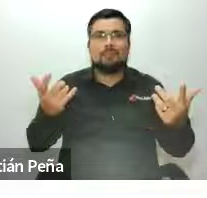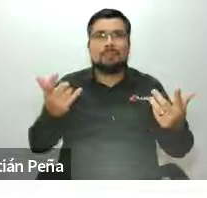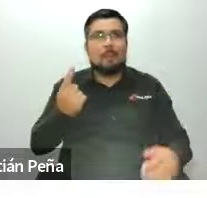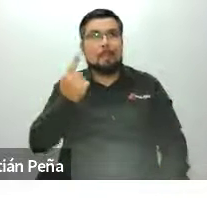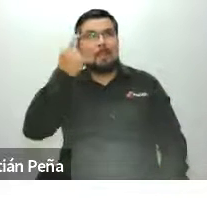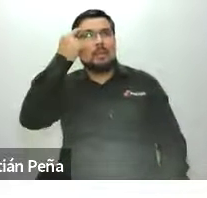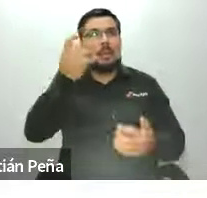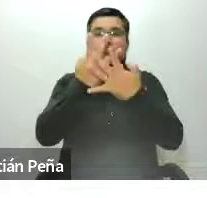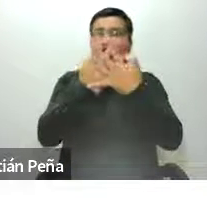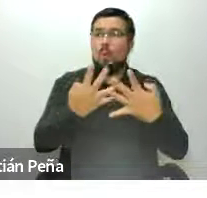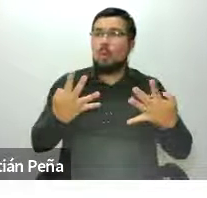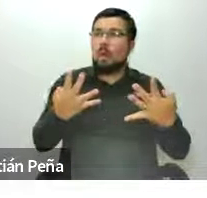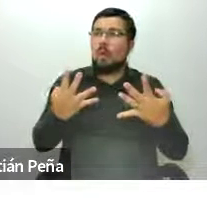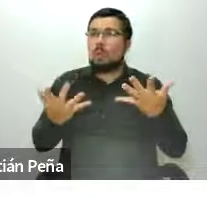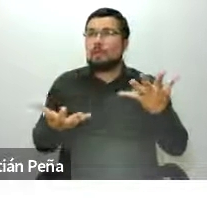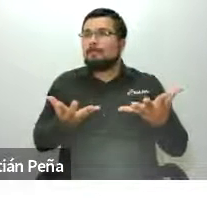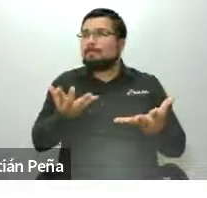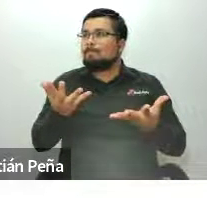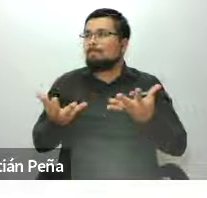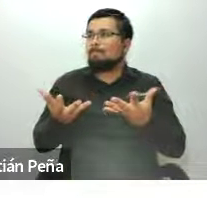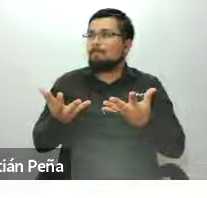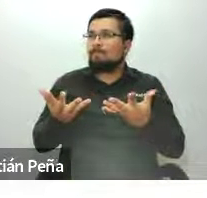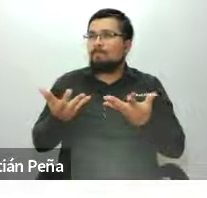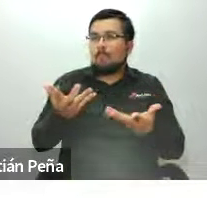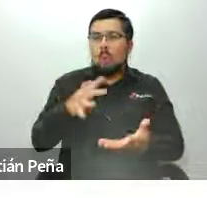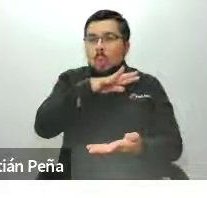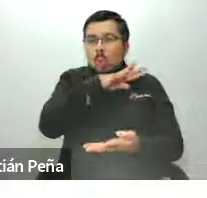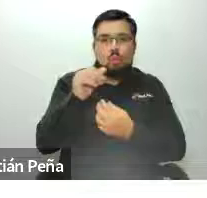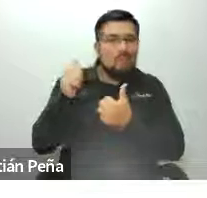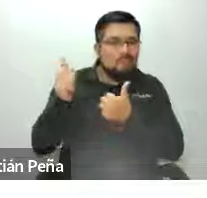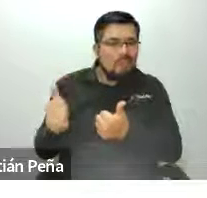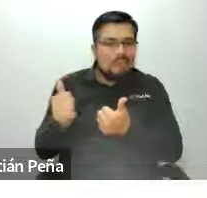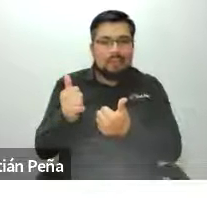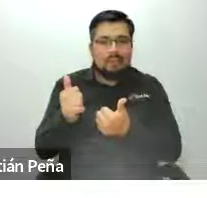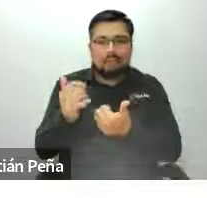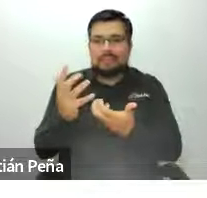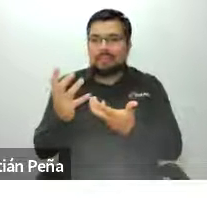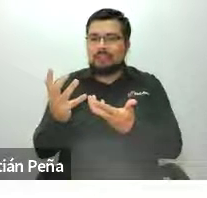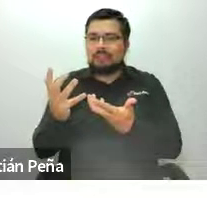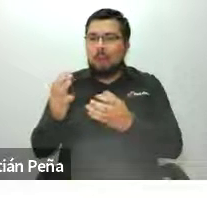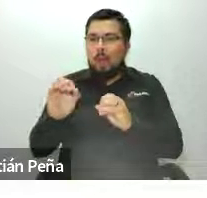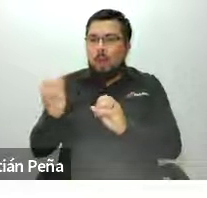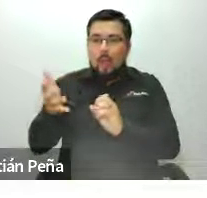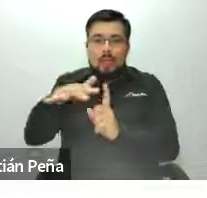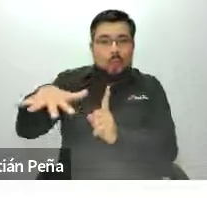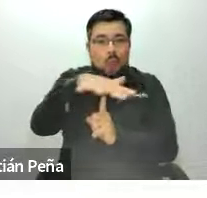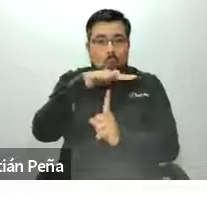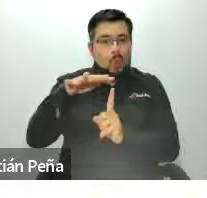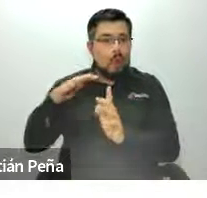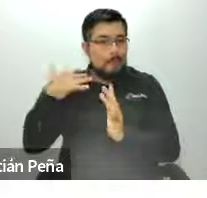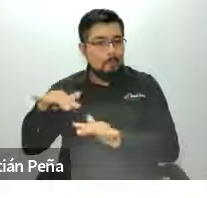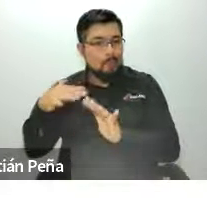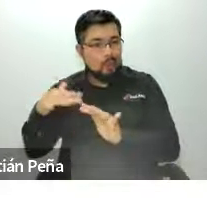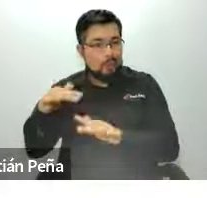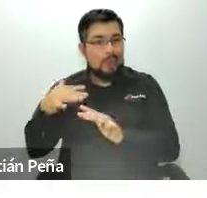currículum pueda tener una utilidad o ser un aspecto importante, relevante de considerar para el